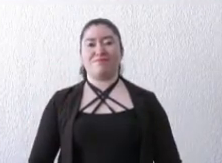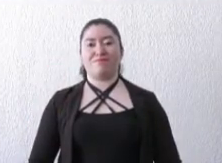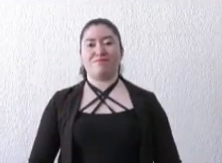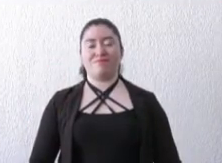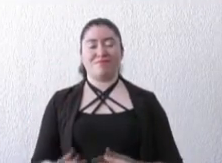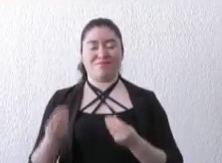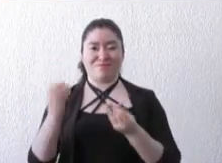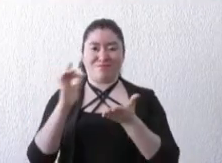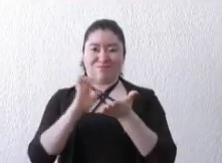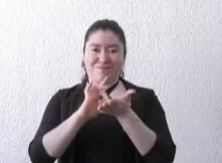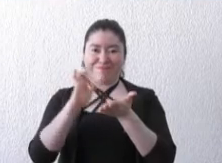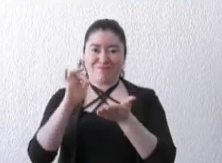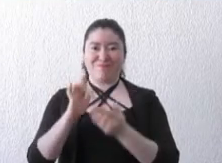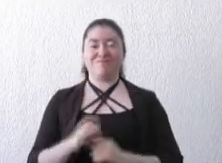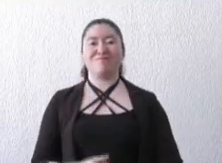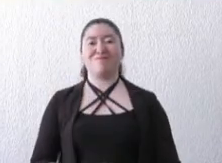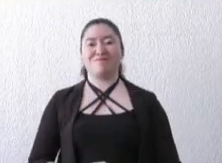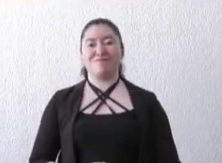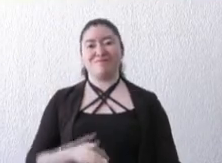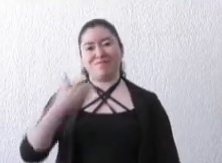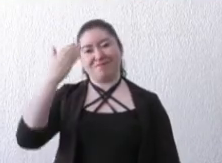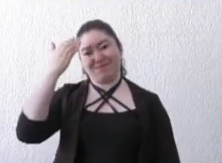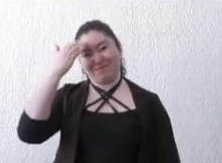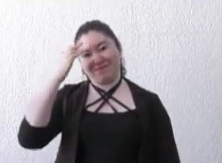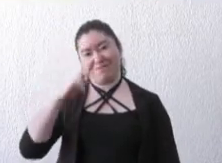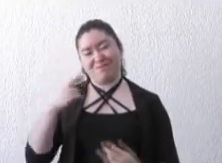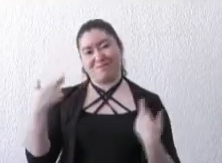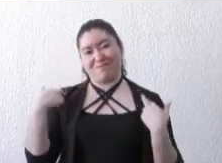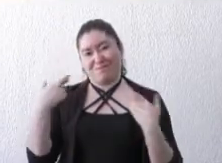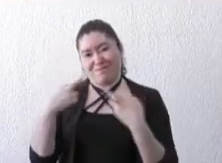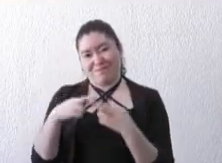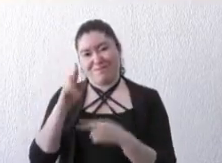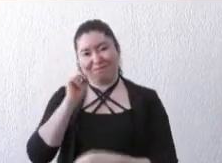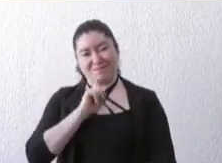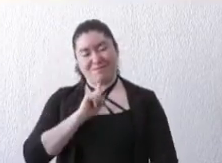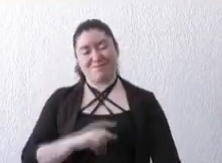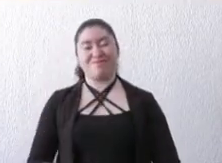Muchísimas gracias, maestra.